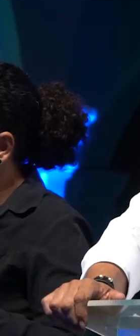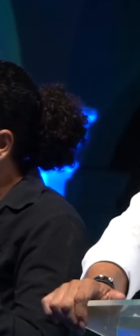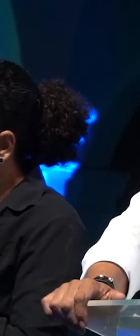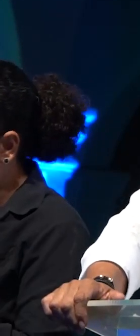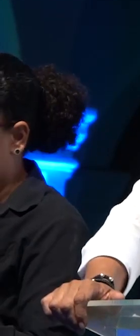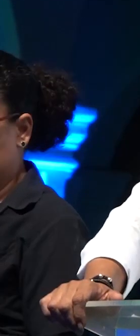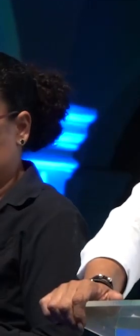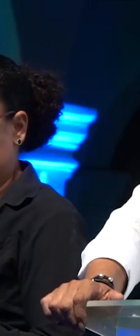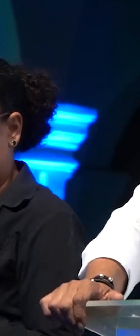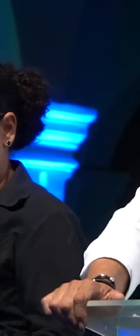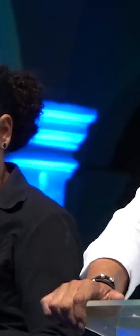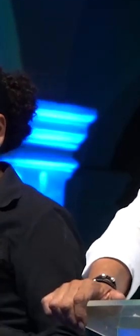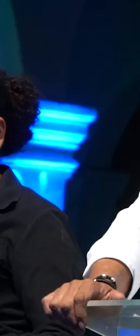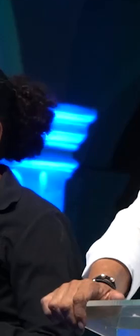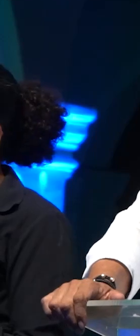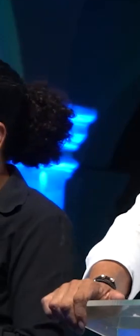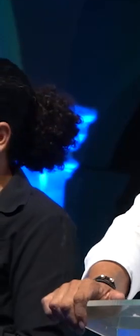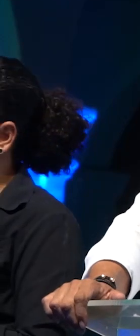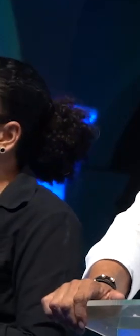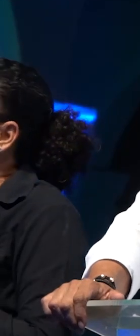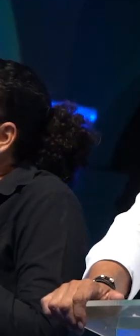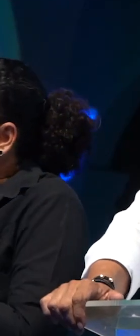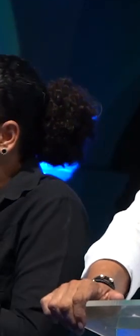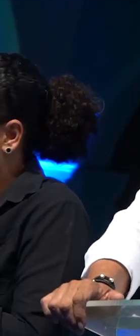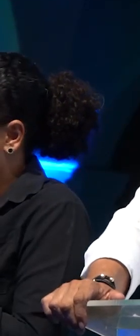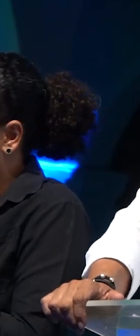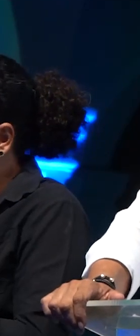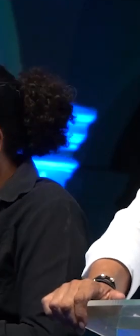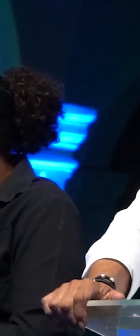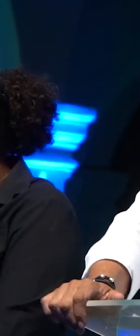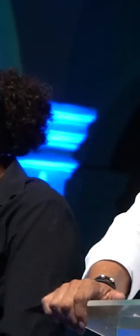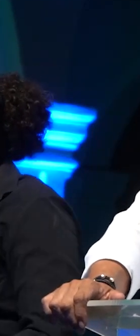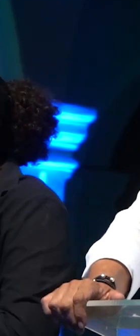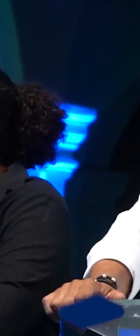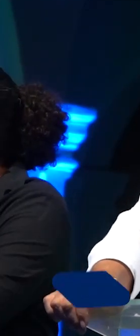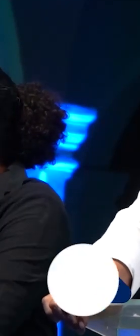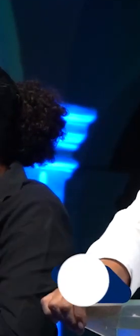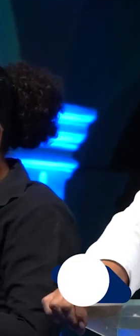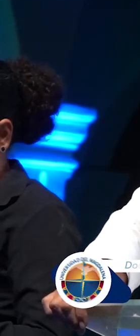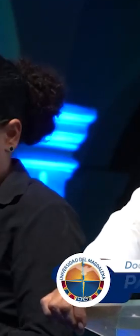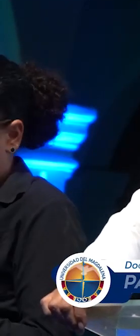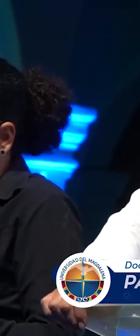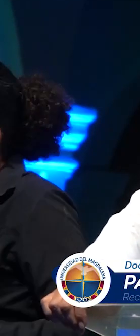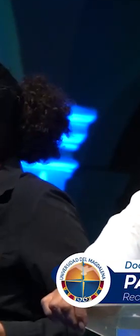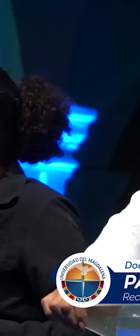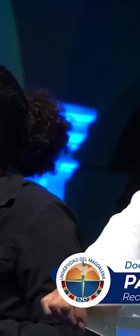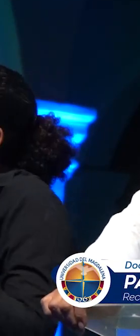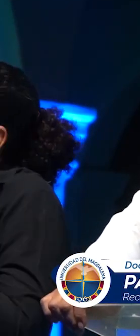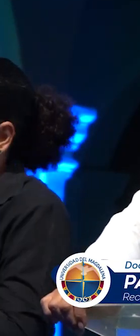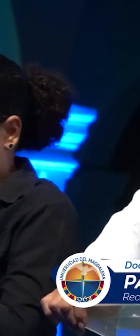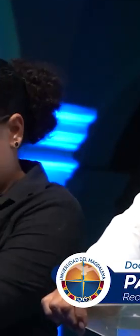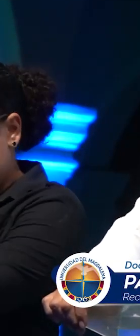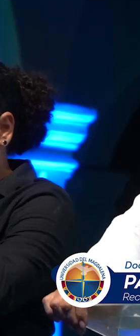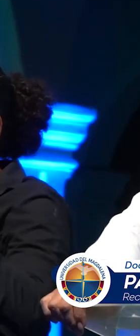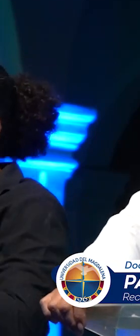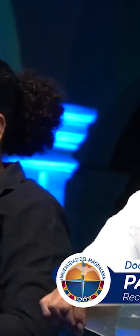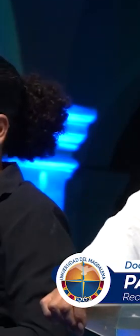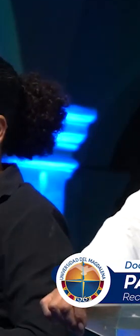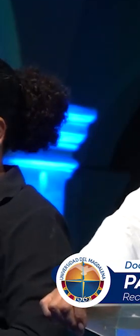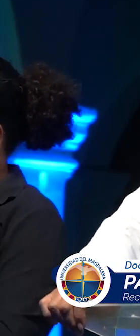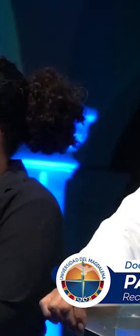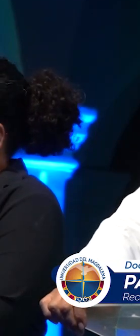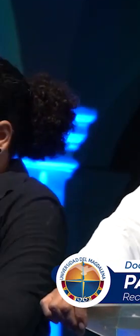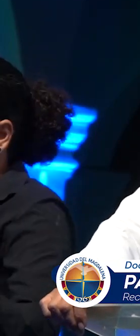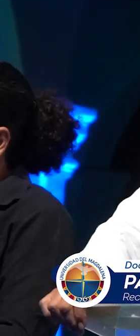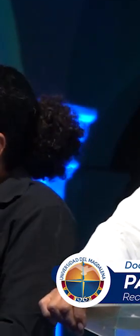costoso. Es imposible que una universidad en Estados Unidos pueda tener un centro para cuidado de niños gratuito. Eso es